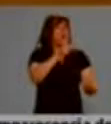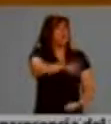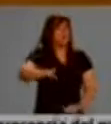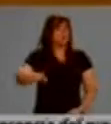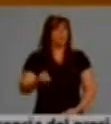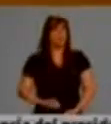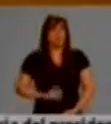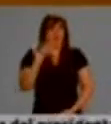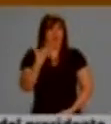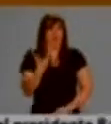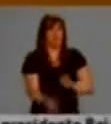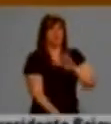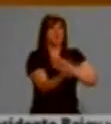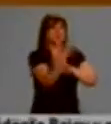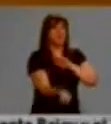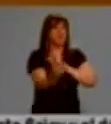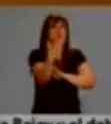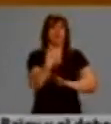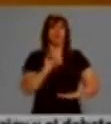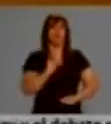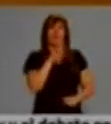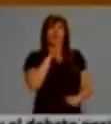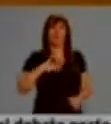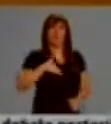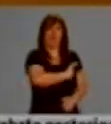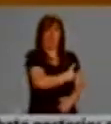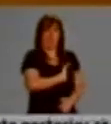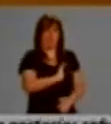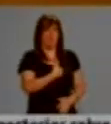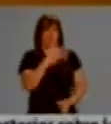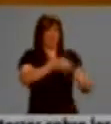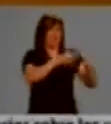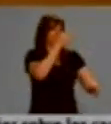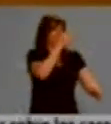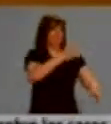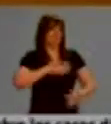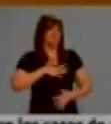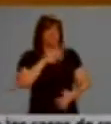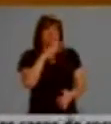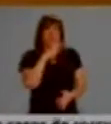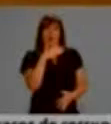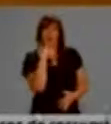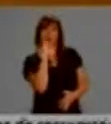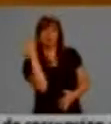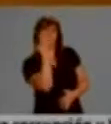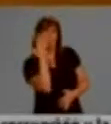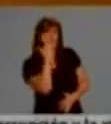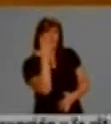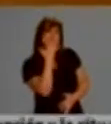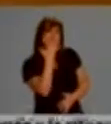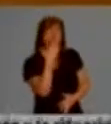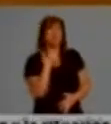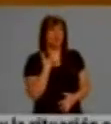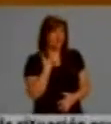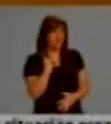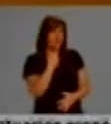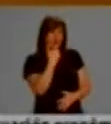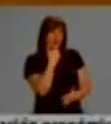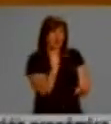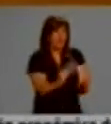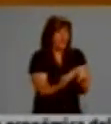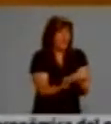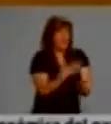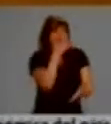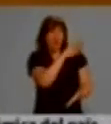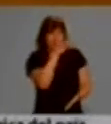súbita de erigirse en jueces que, a partir del barrunto de una sospecha, aplauden las acusaciones sin pruebas